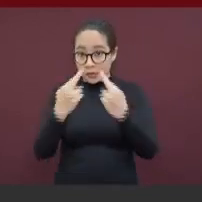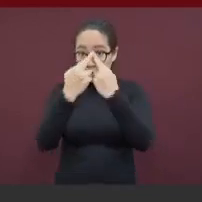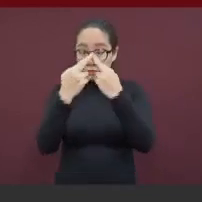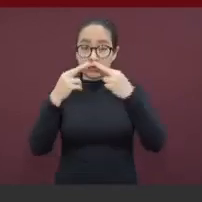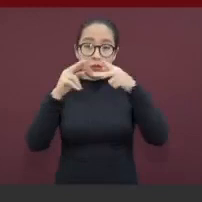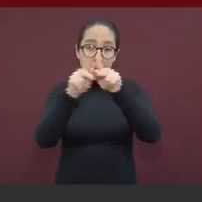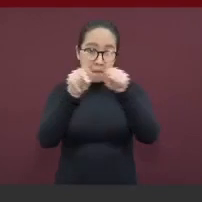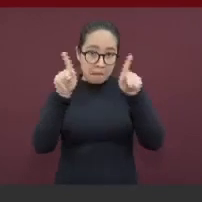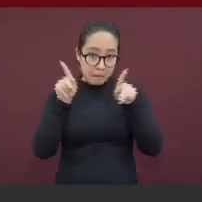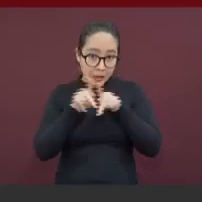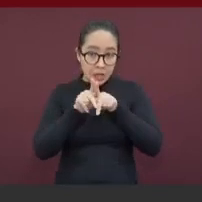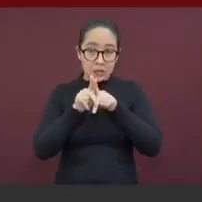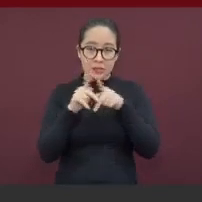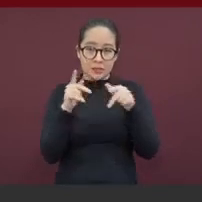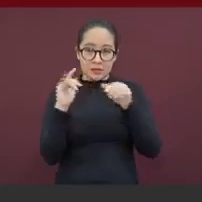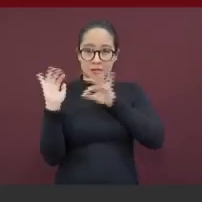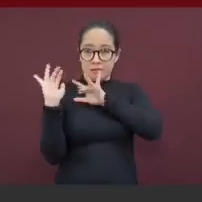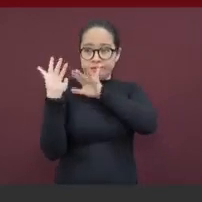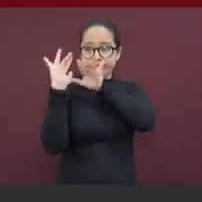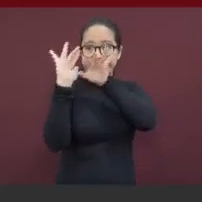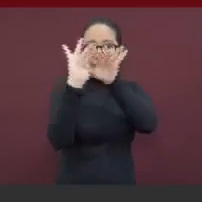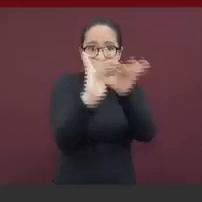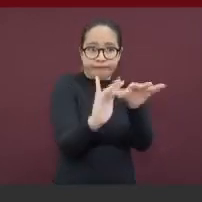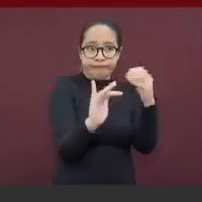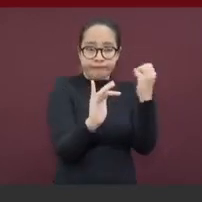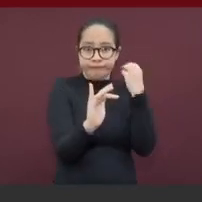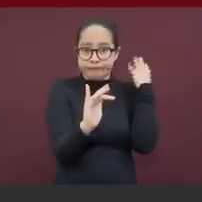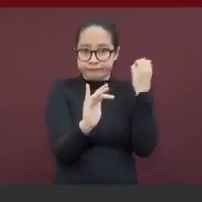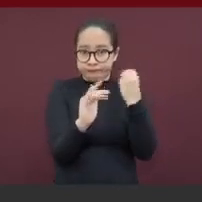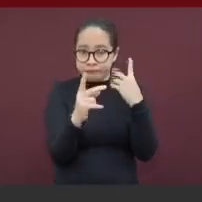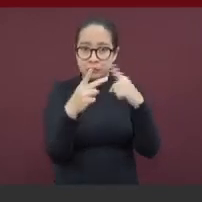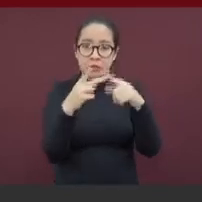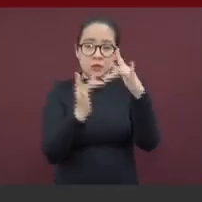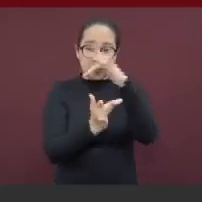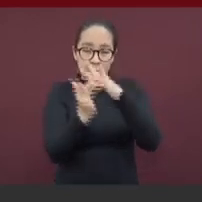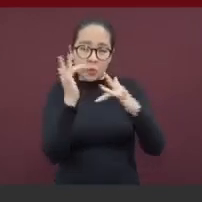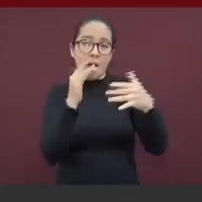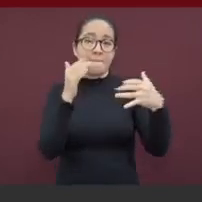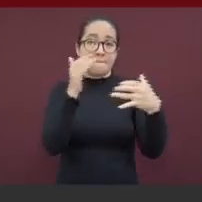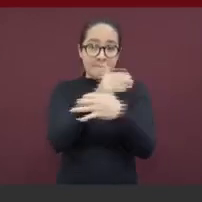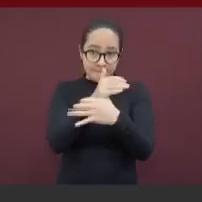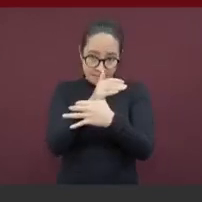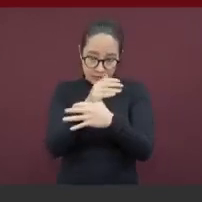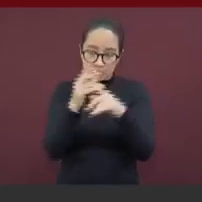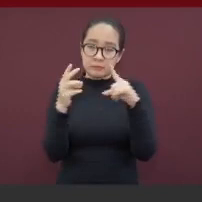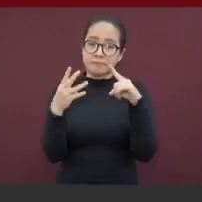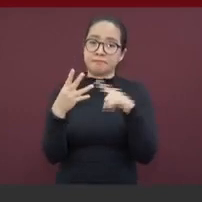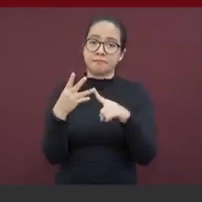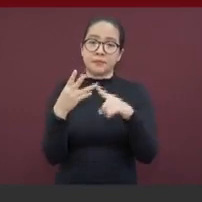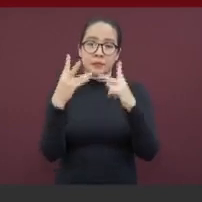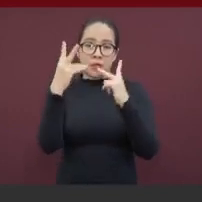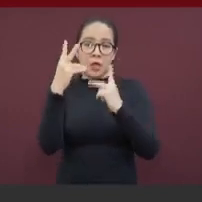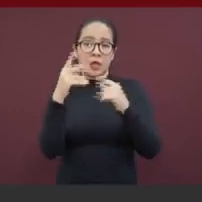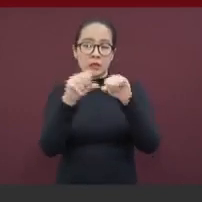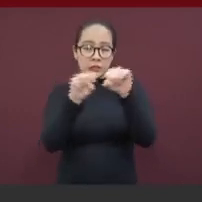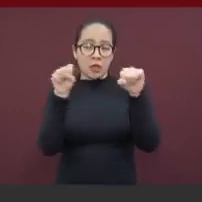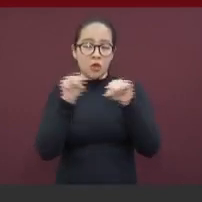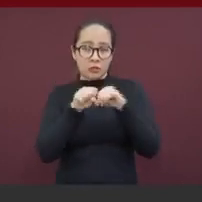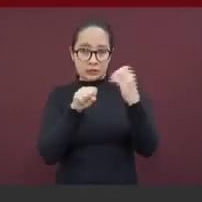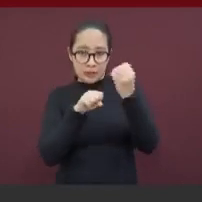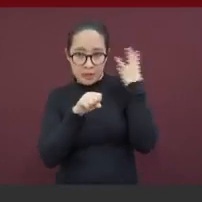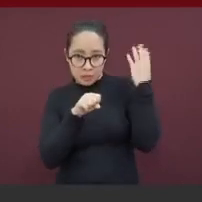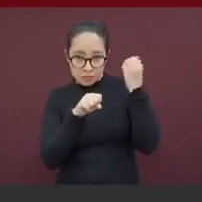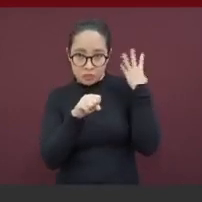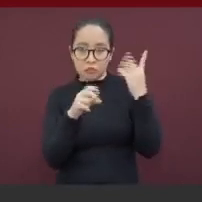eventos masivos centros recreativos centros nocturnos bares salones de eventos